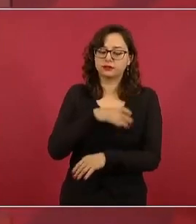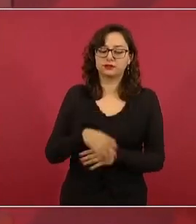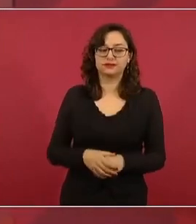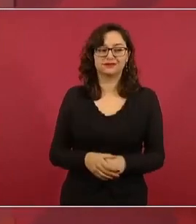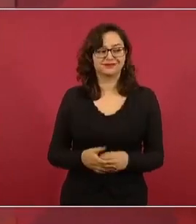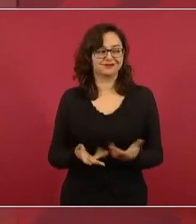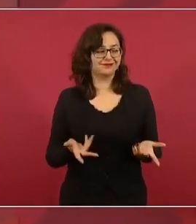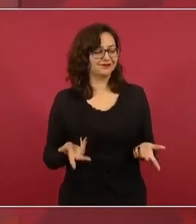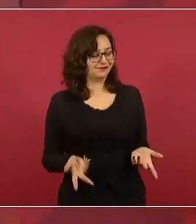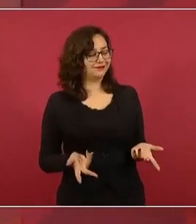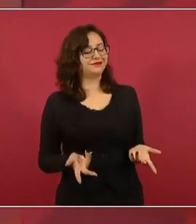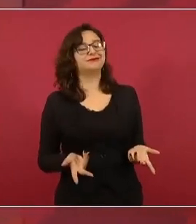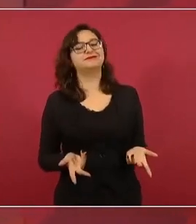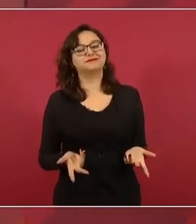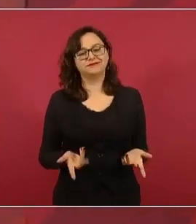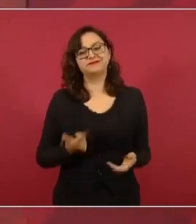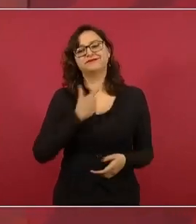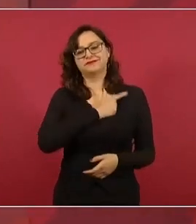Es